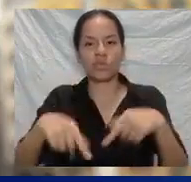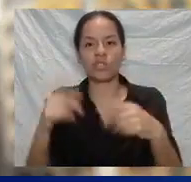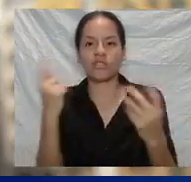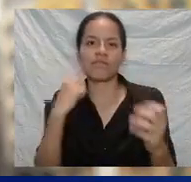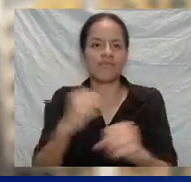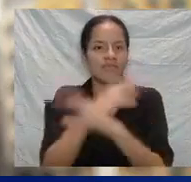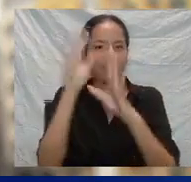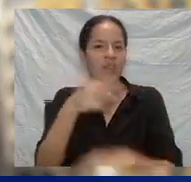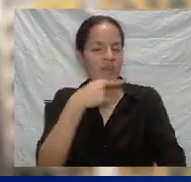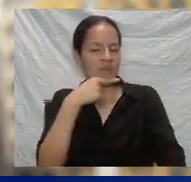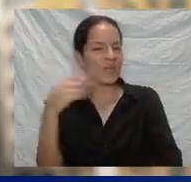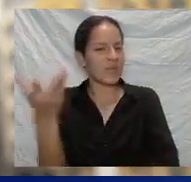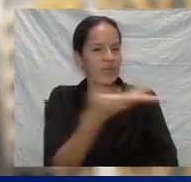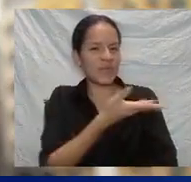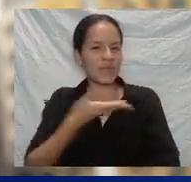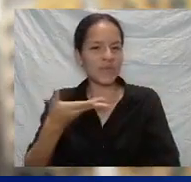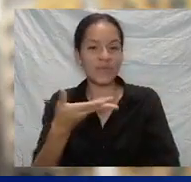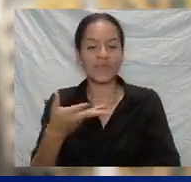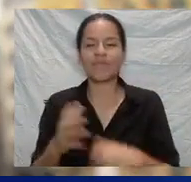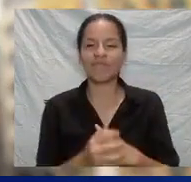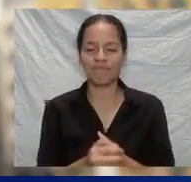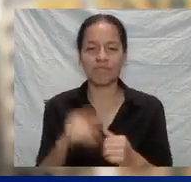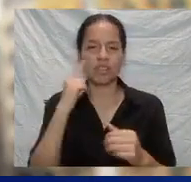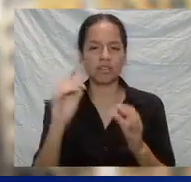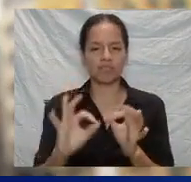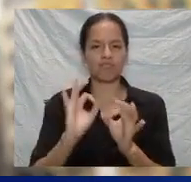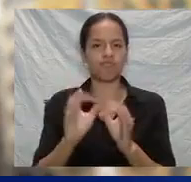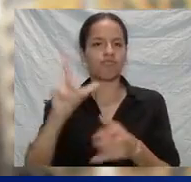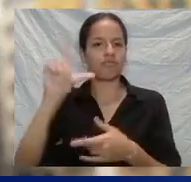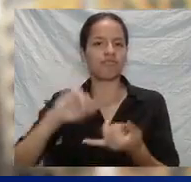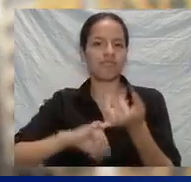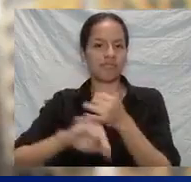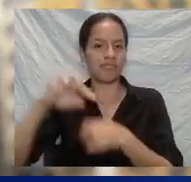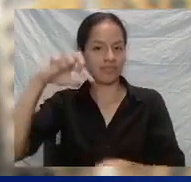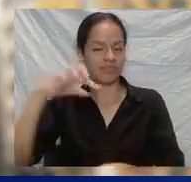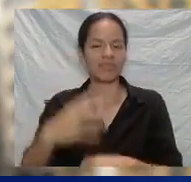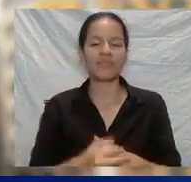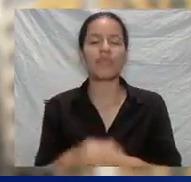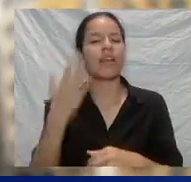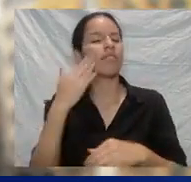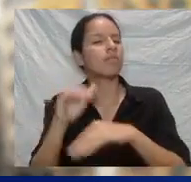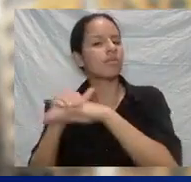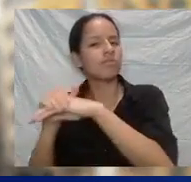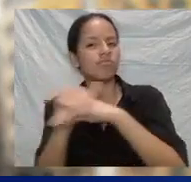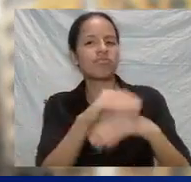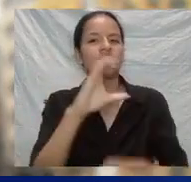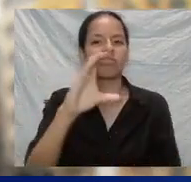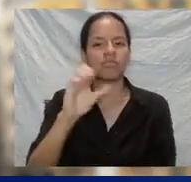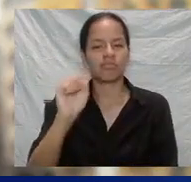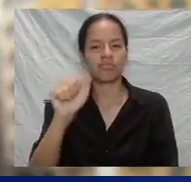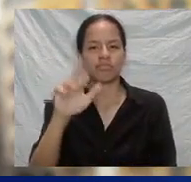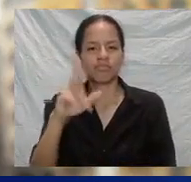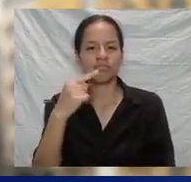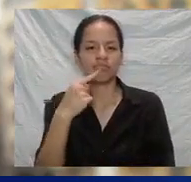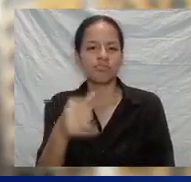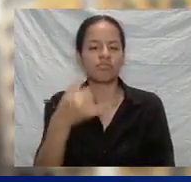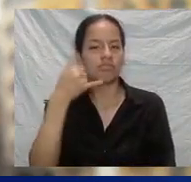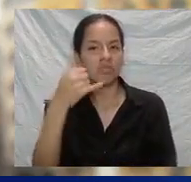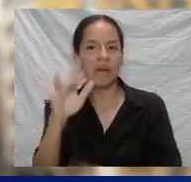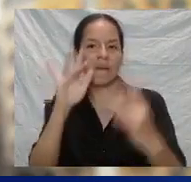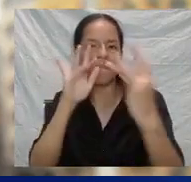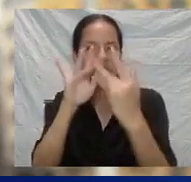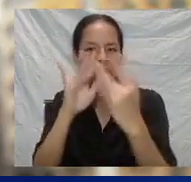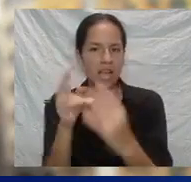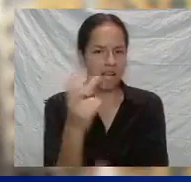en la conducción a través de la interpretación de la lengua de señas argel de que también nos ha estado mirando historia la